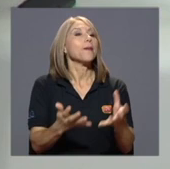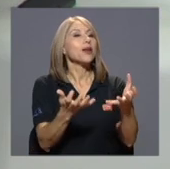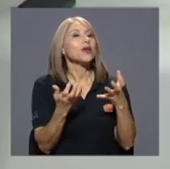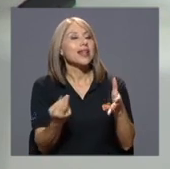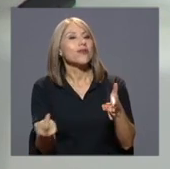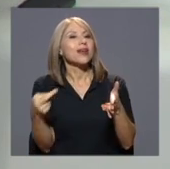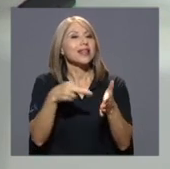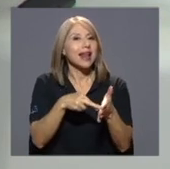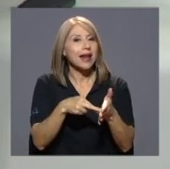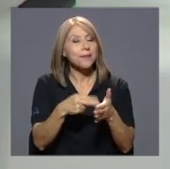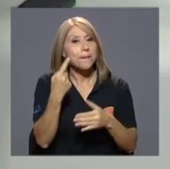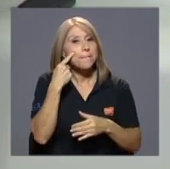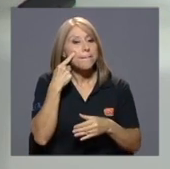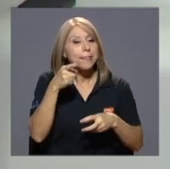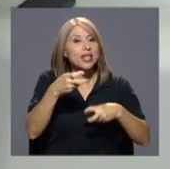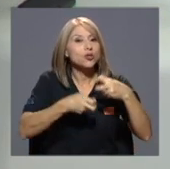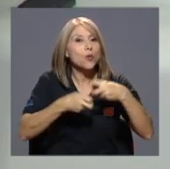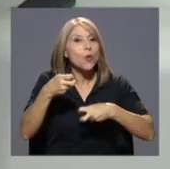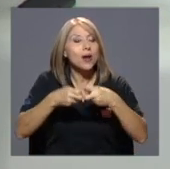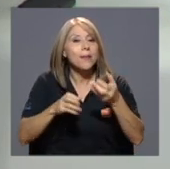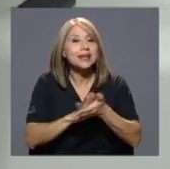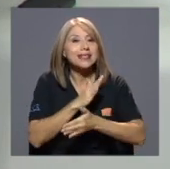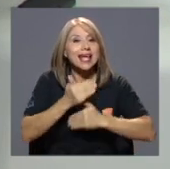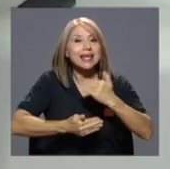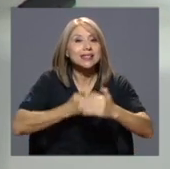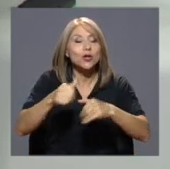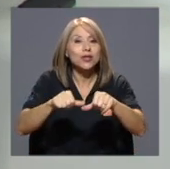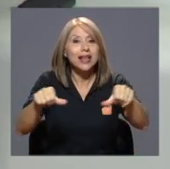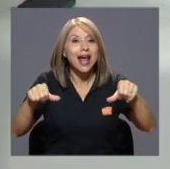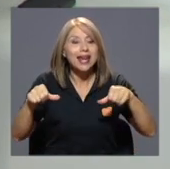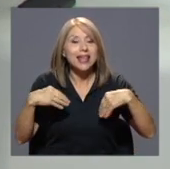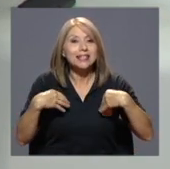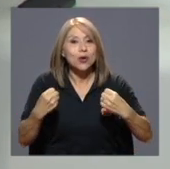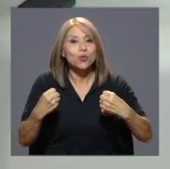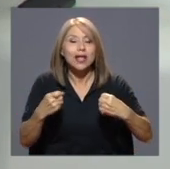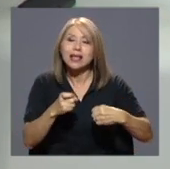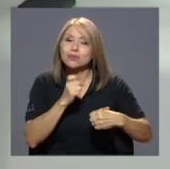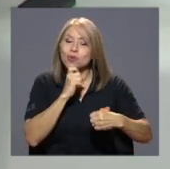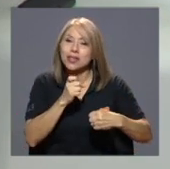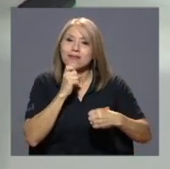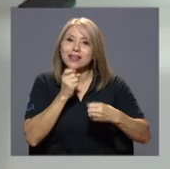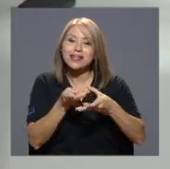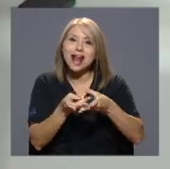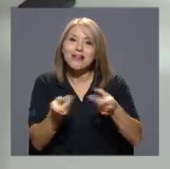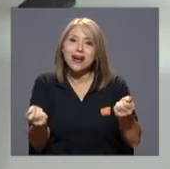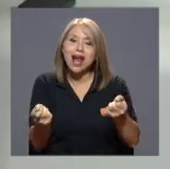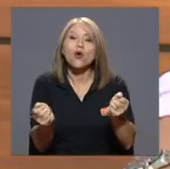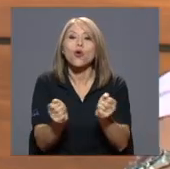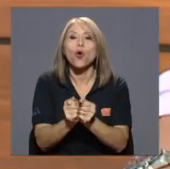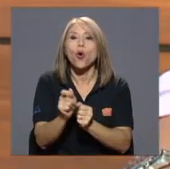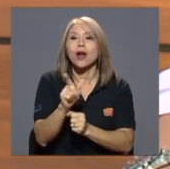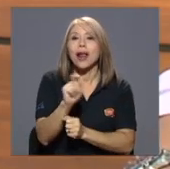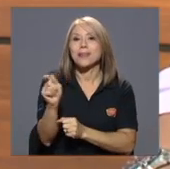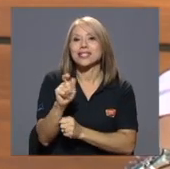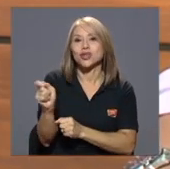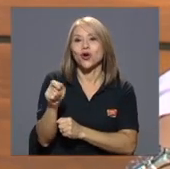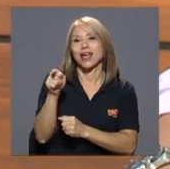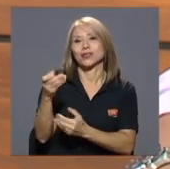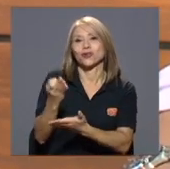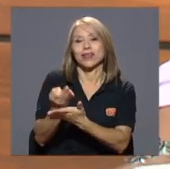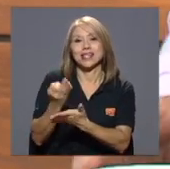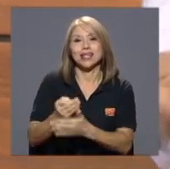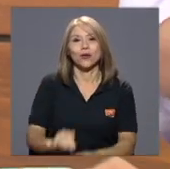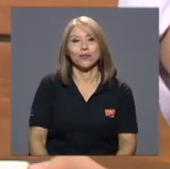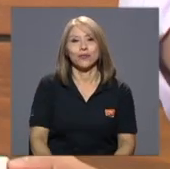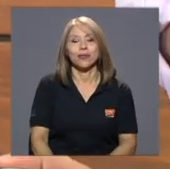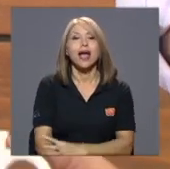observe que son problemas de gestión del área de salud, entonces es muy difícil arreglarlo del lado de la pensión, que es un tema financiero. Bueno, ahora en el caso